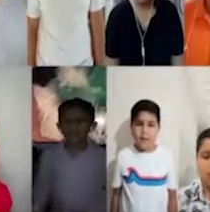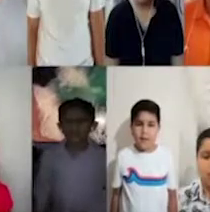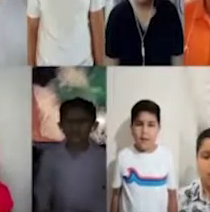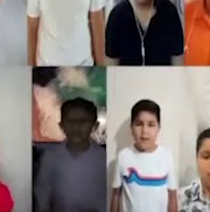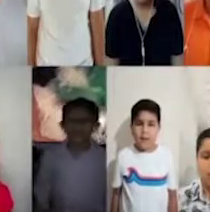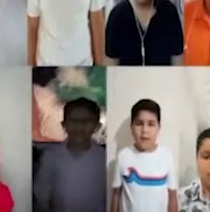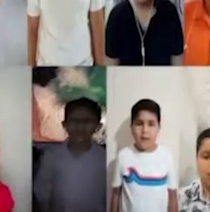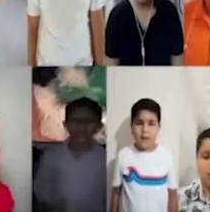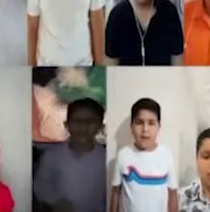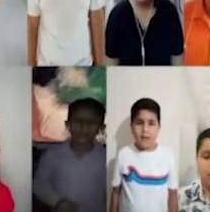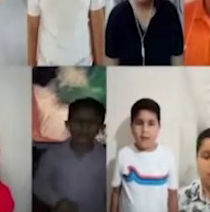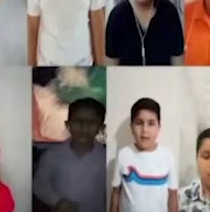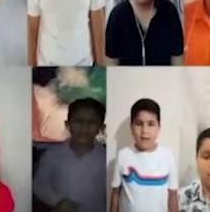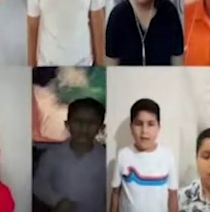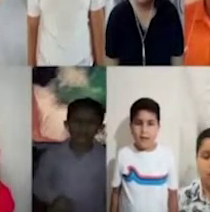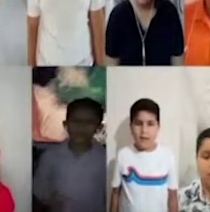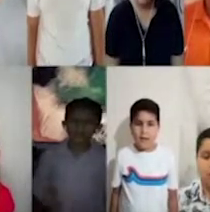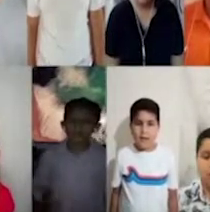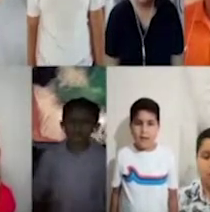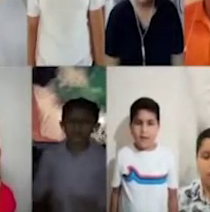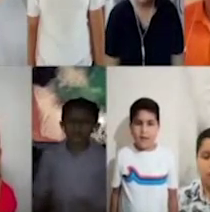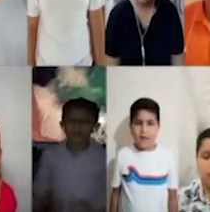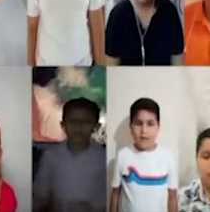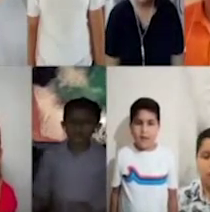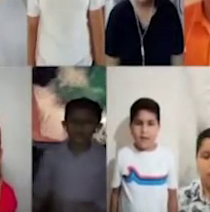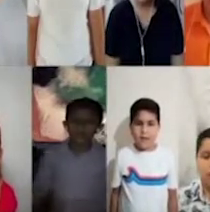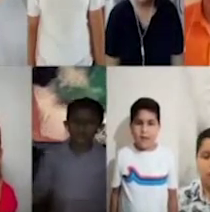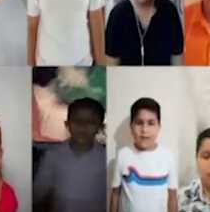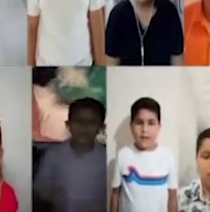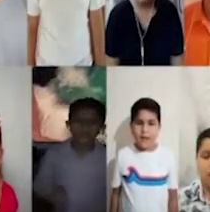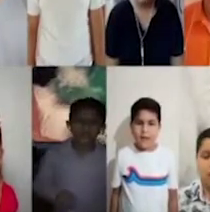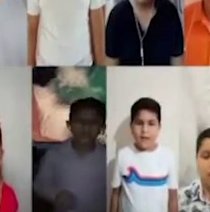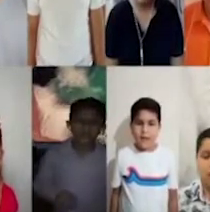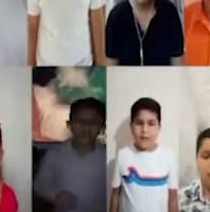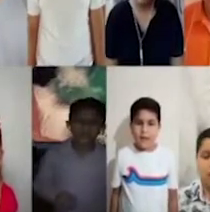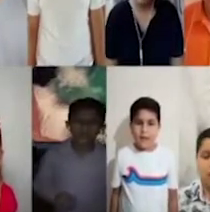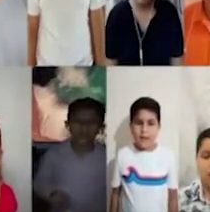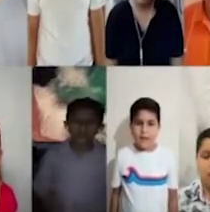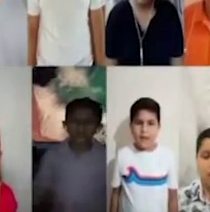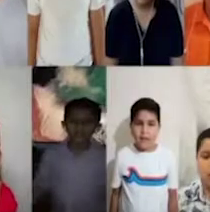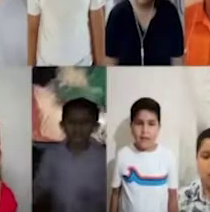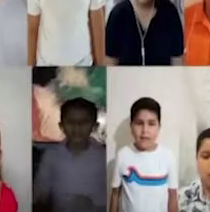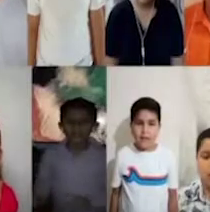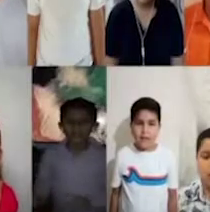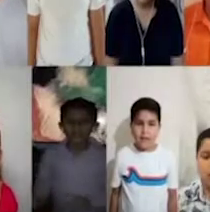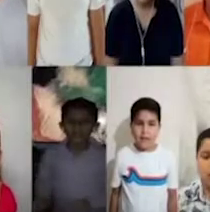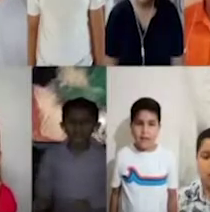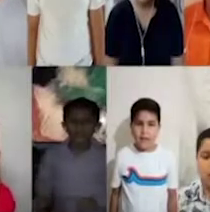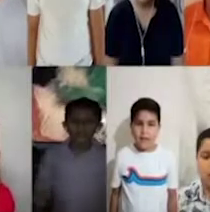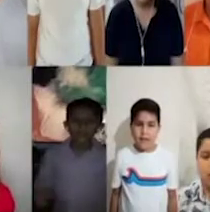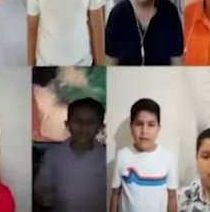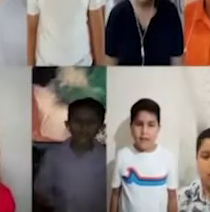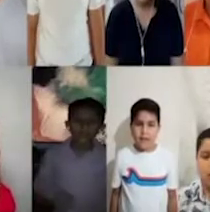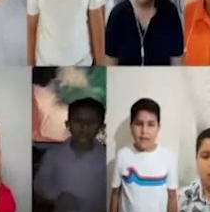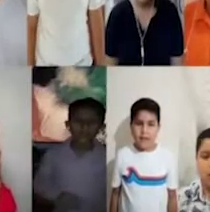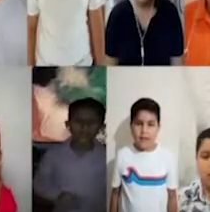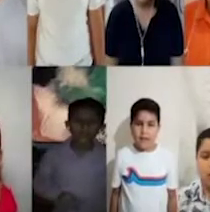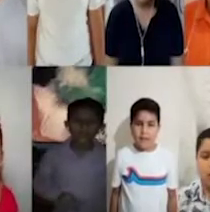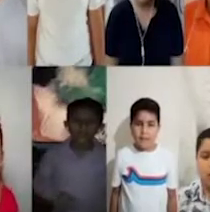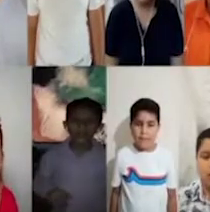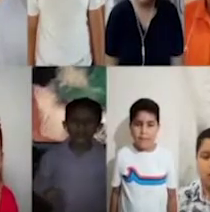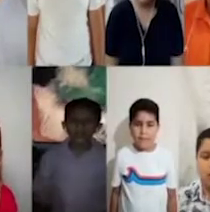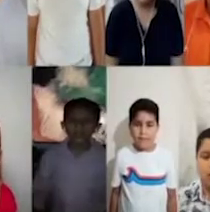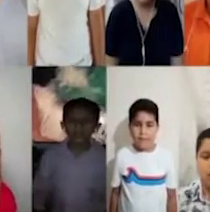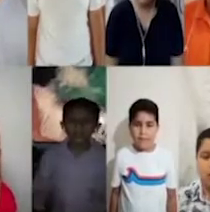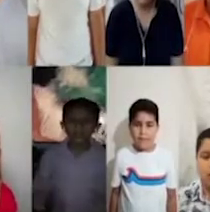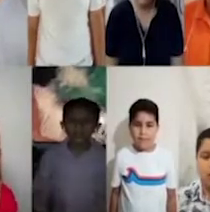acercó y enviando a las mochitas por